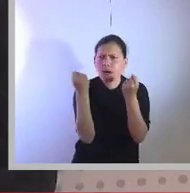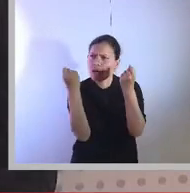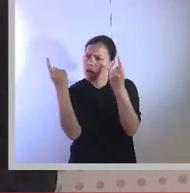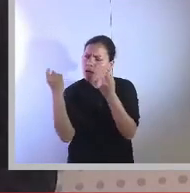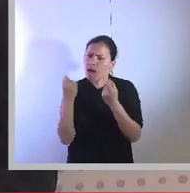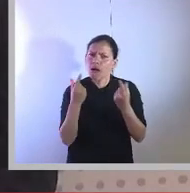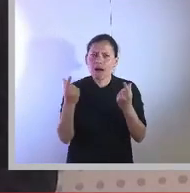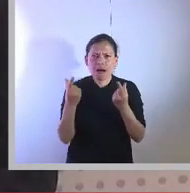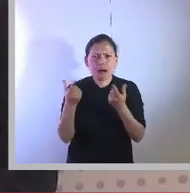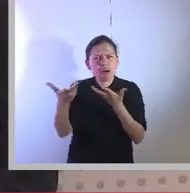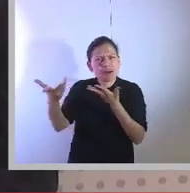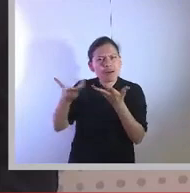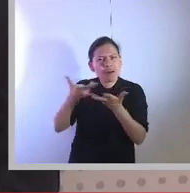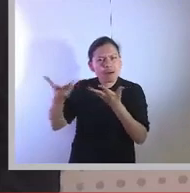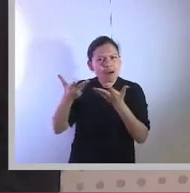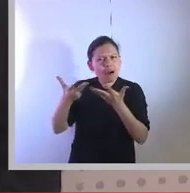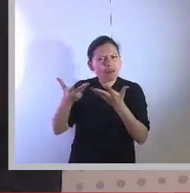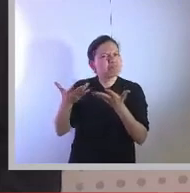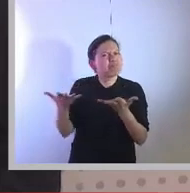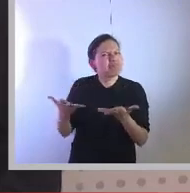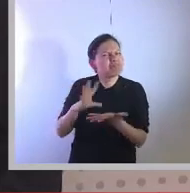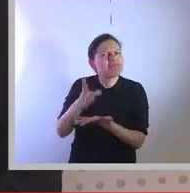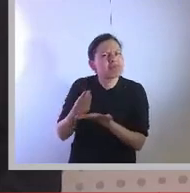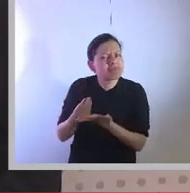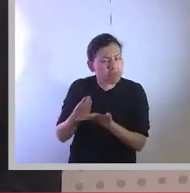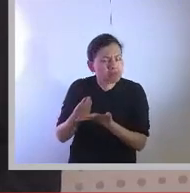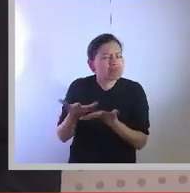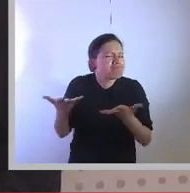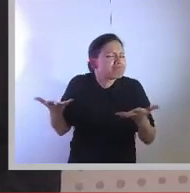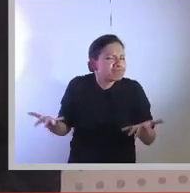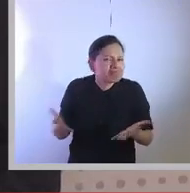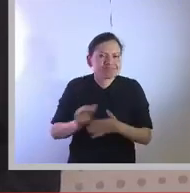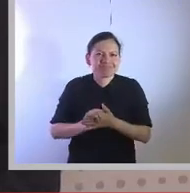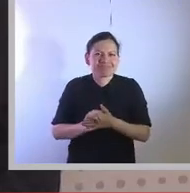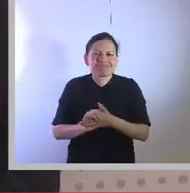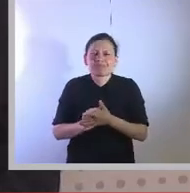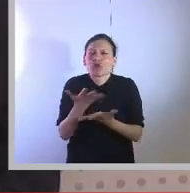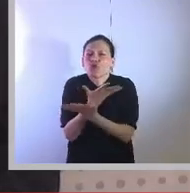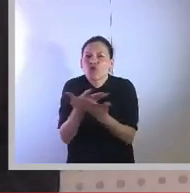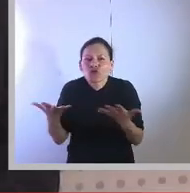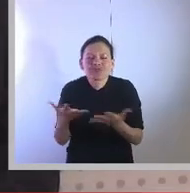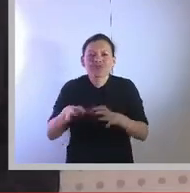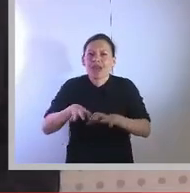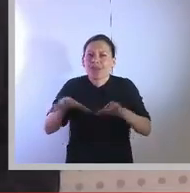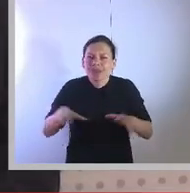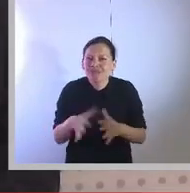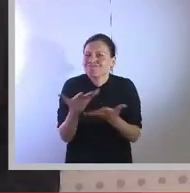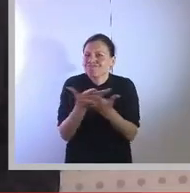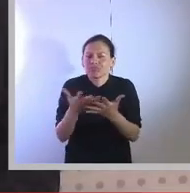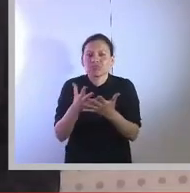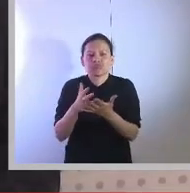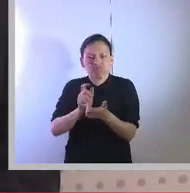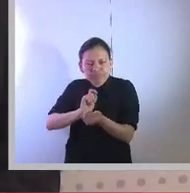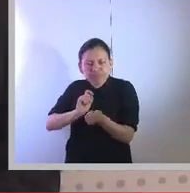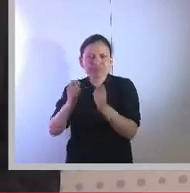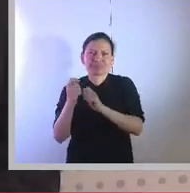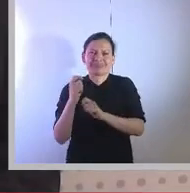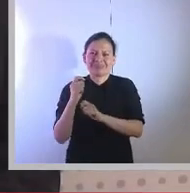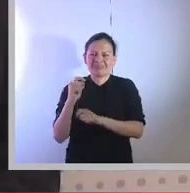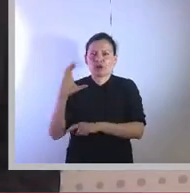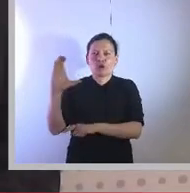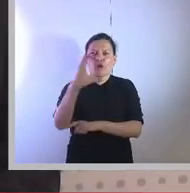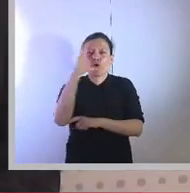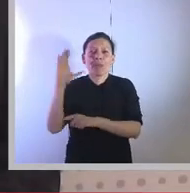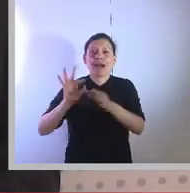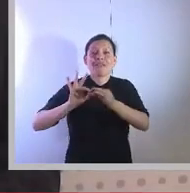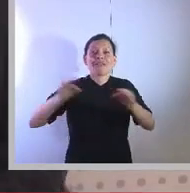comprensión, podemos sacar adelante este país en el marco de esta paz